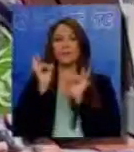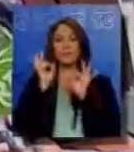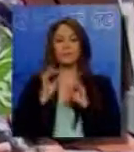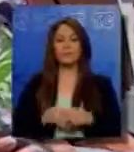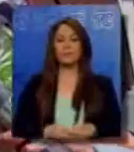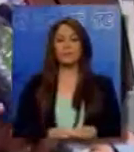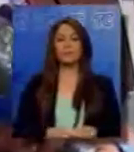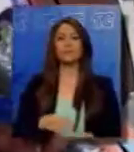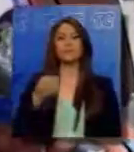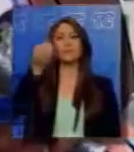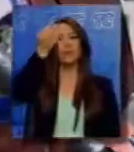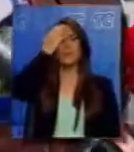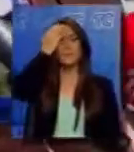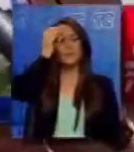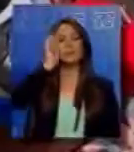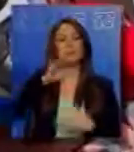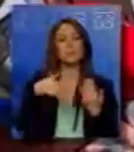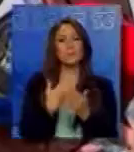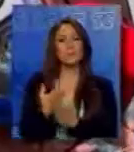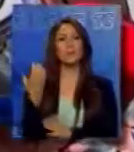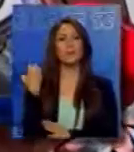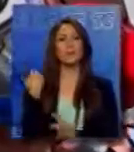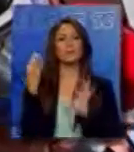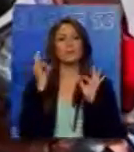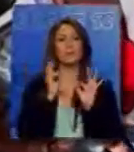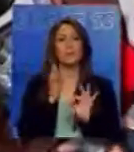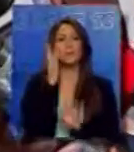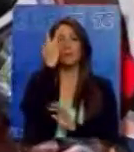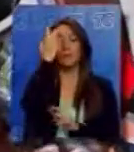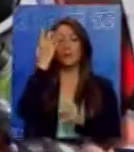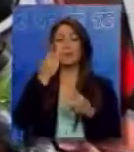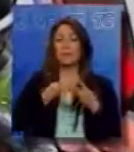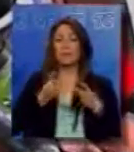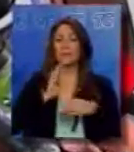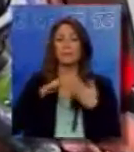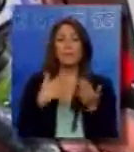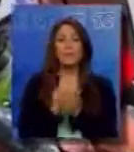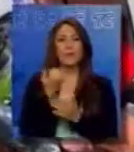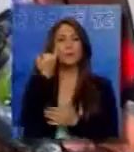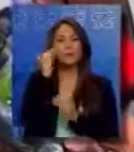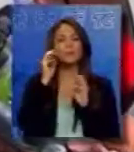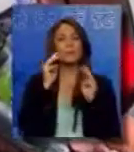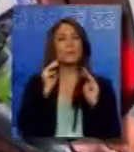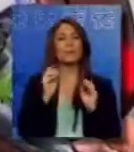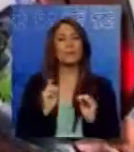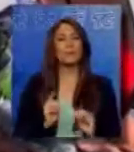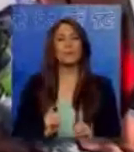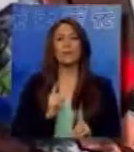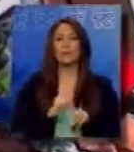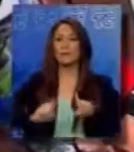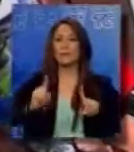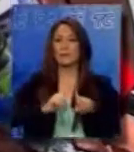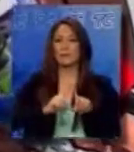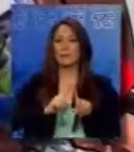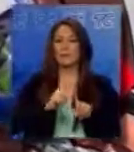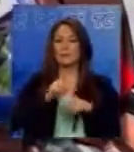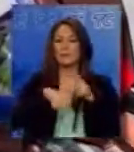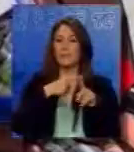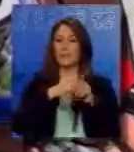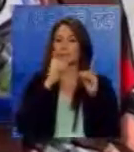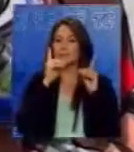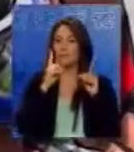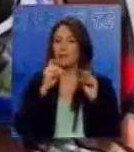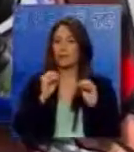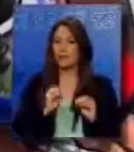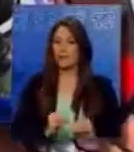Esa educación está garantizada porque la metodología de enseñanza, aprendizaje para adultos es distinta a la pedagógica, incluso se